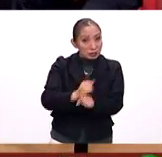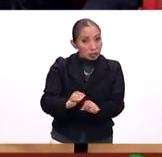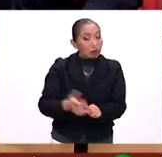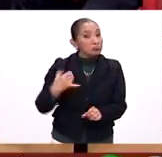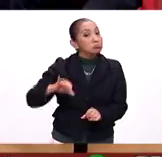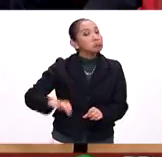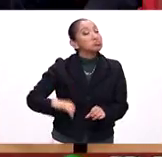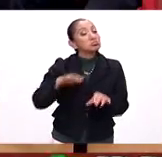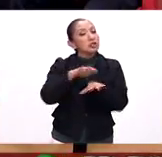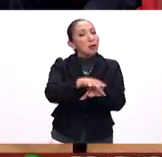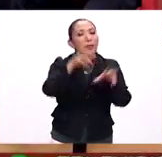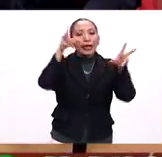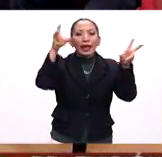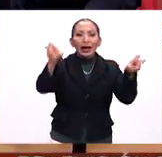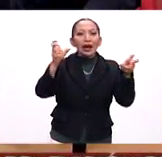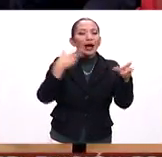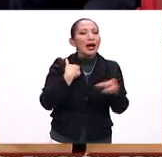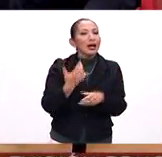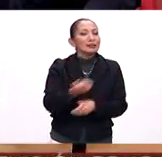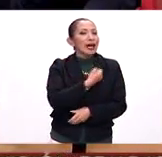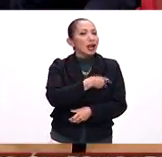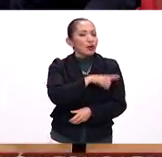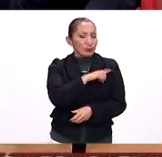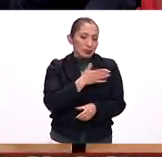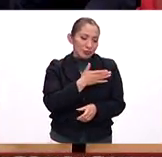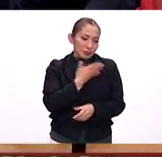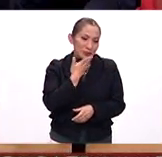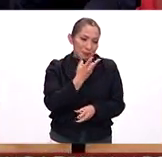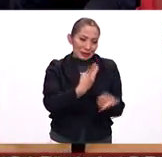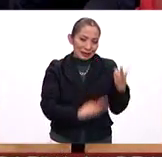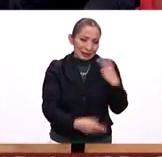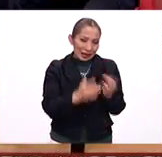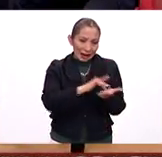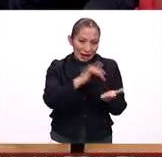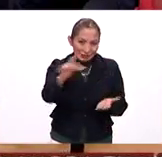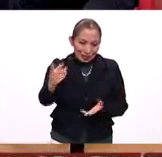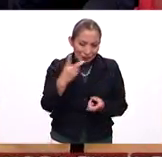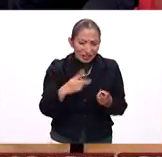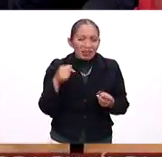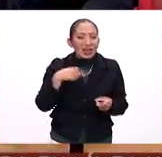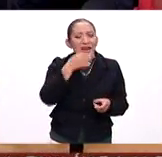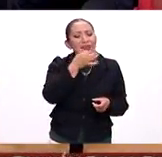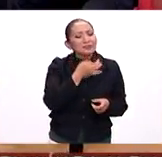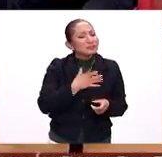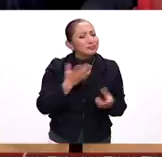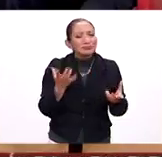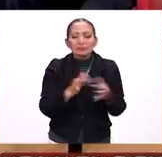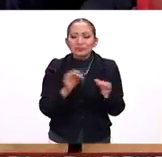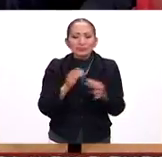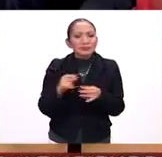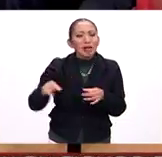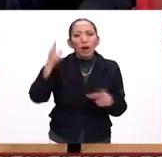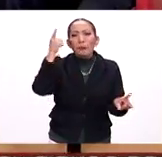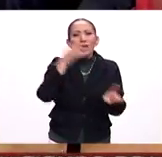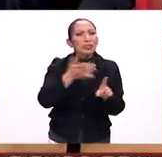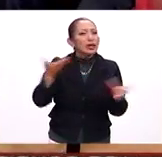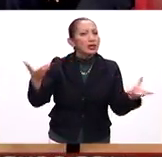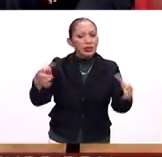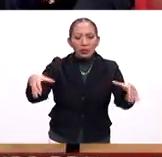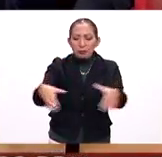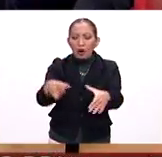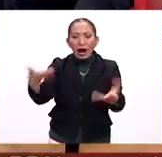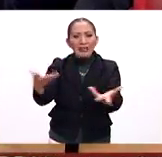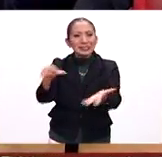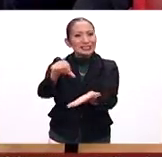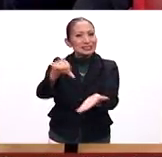interesante relacionado con la salud. Muchas gracias, antes que nada, por estar aquí y que nos digas cuál es el objetivo de haber